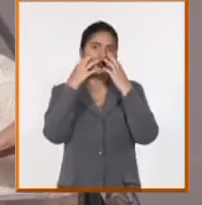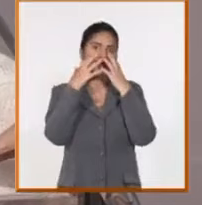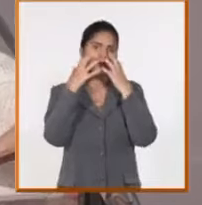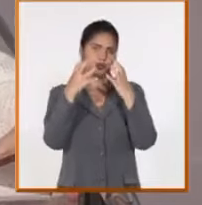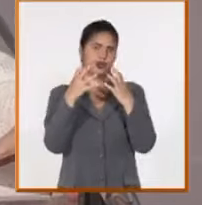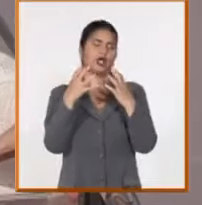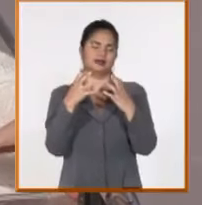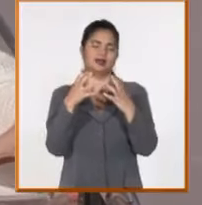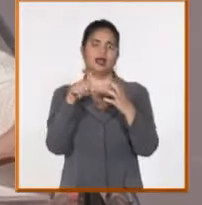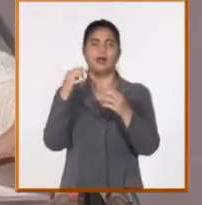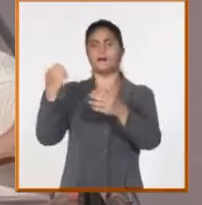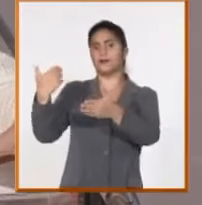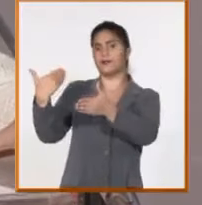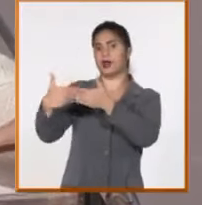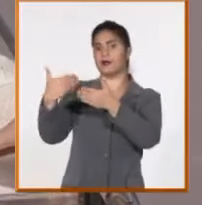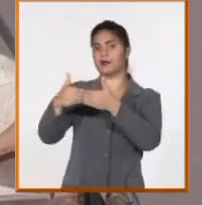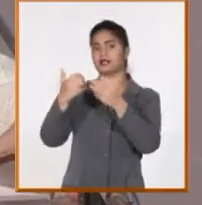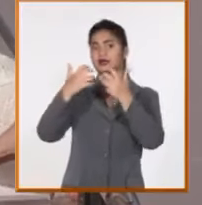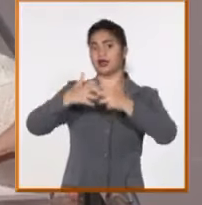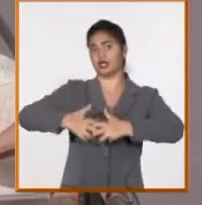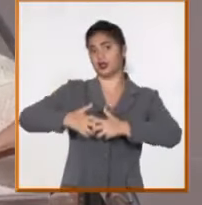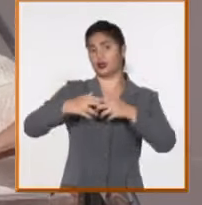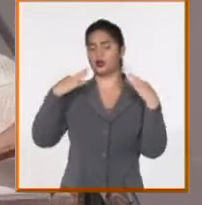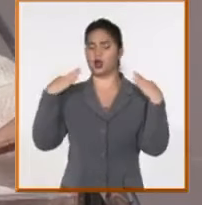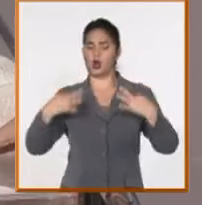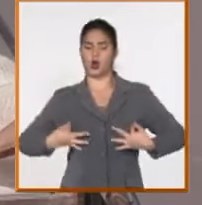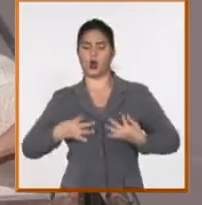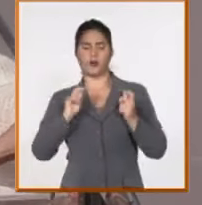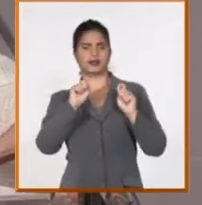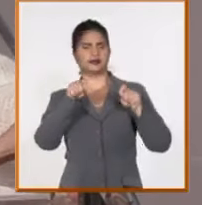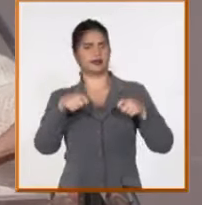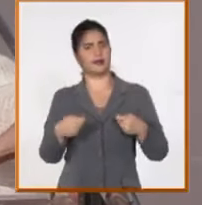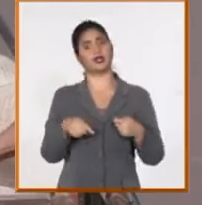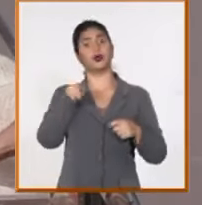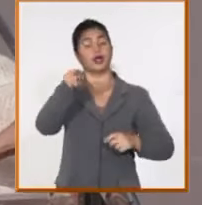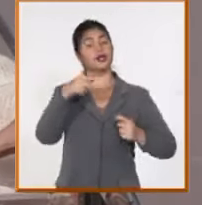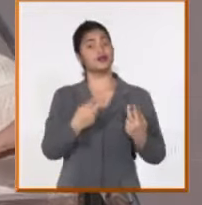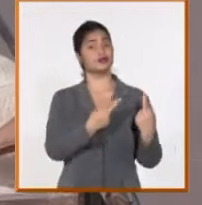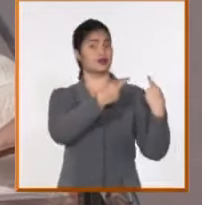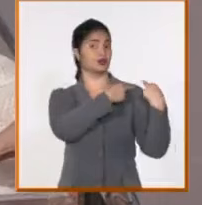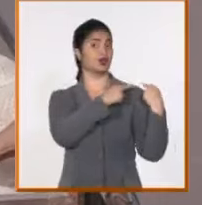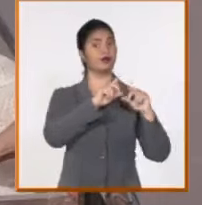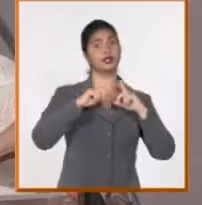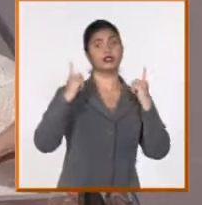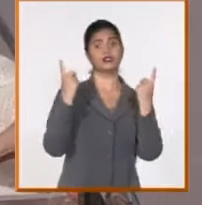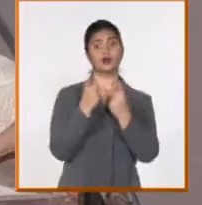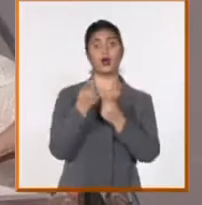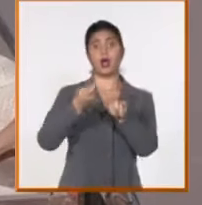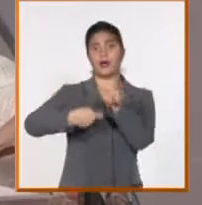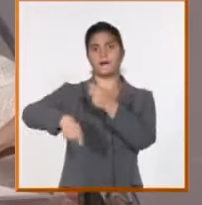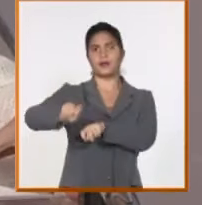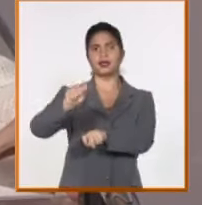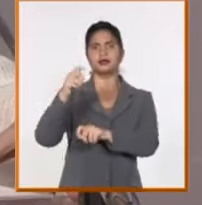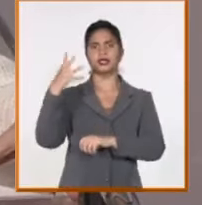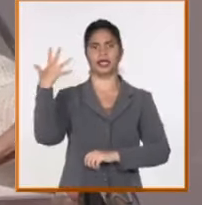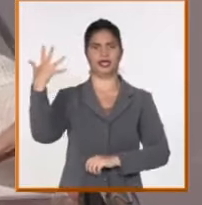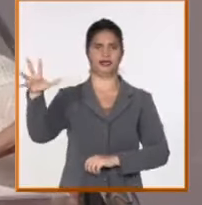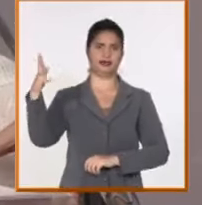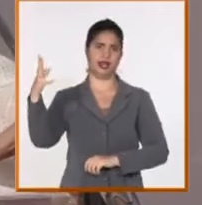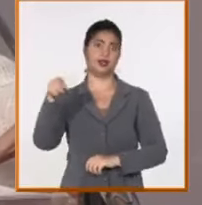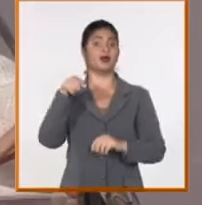industria ligera porque potencia todo el sector de la inversión extranjera que sabemos que es un sector clave para la economía